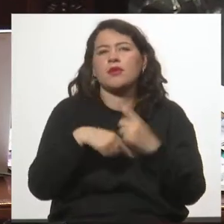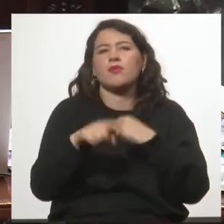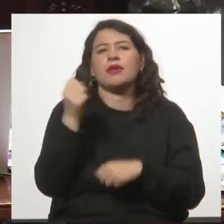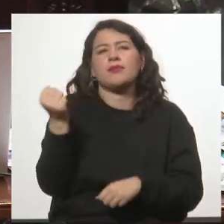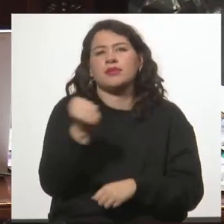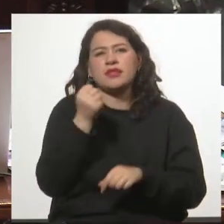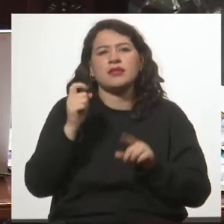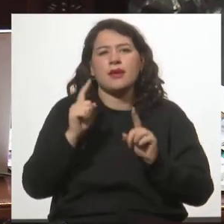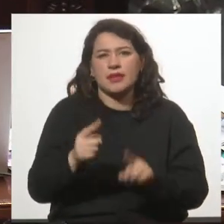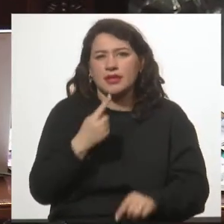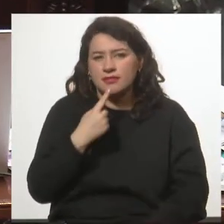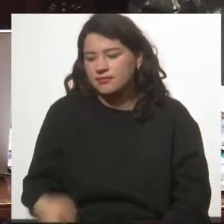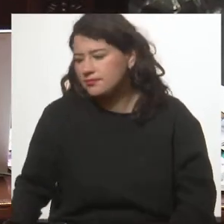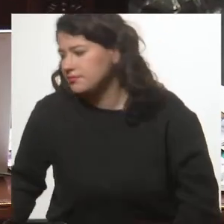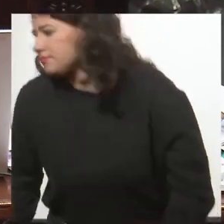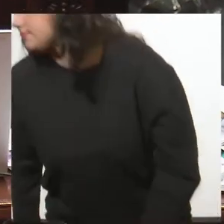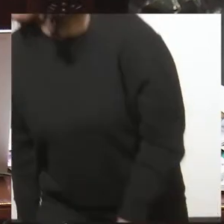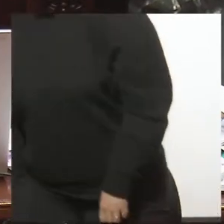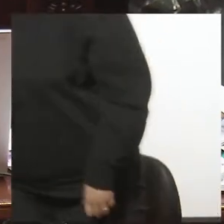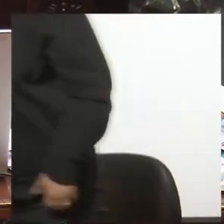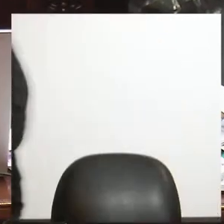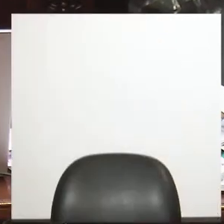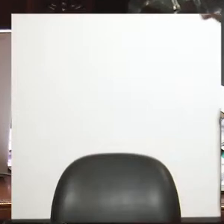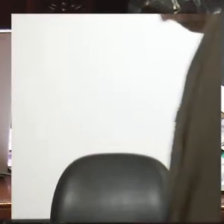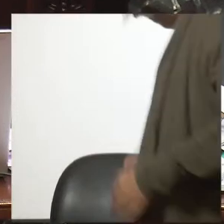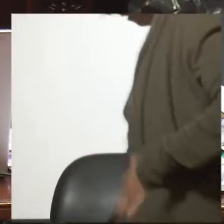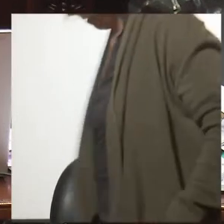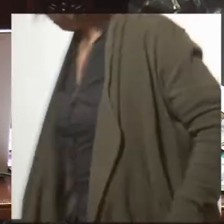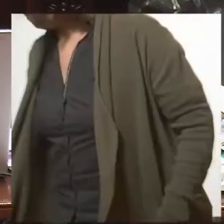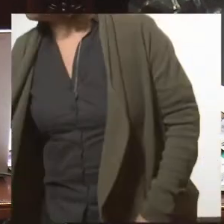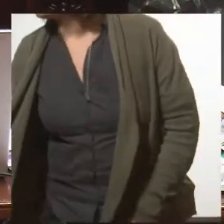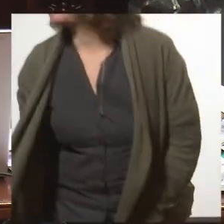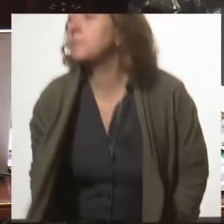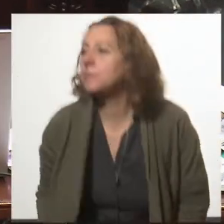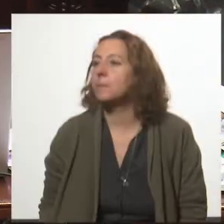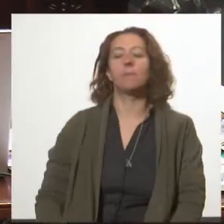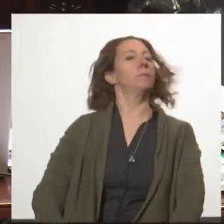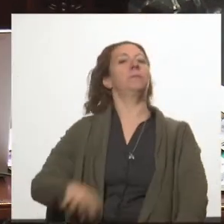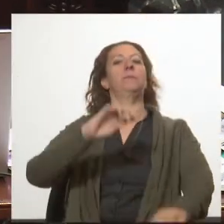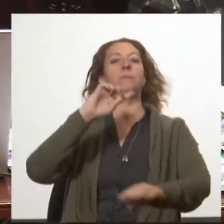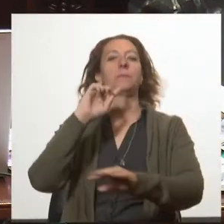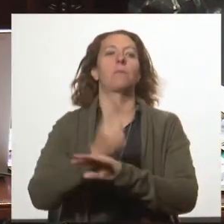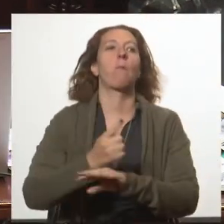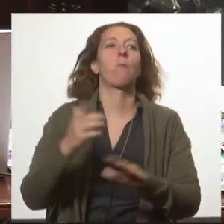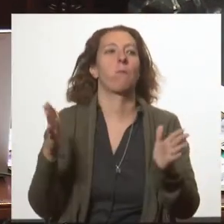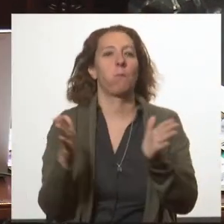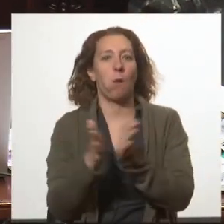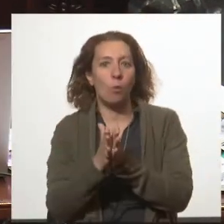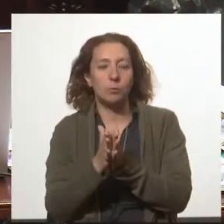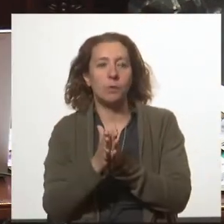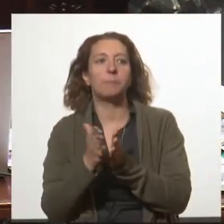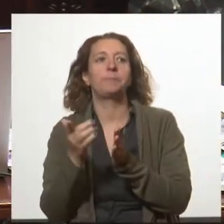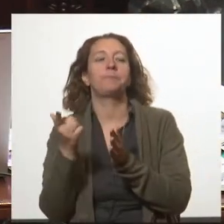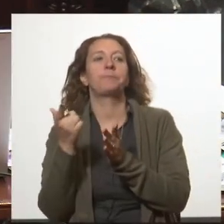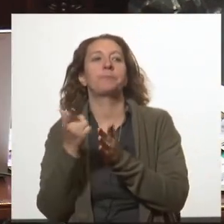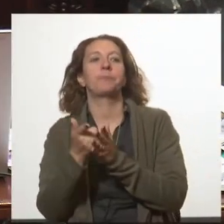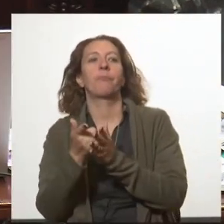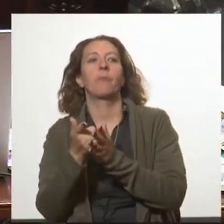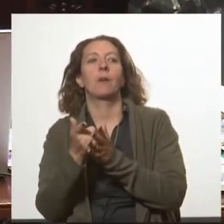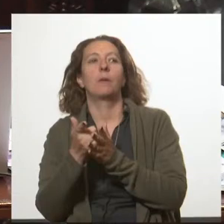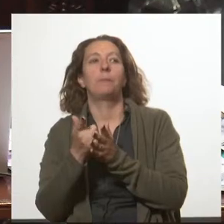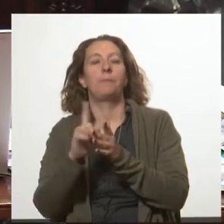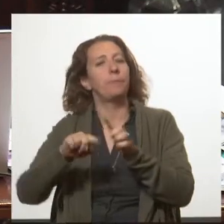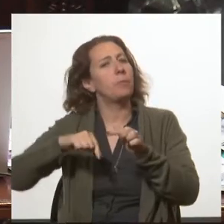importante también que decir la decisión de la junta lo fue después de la